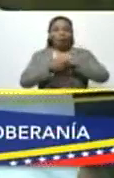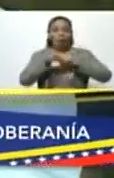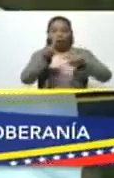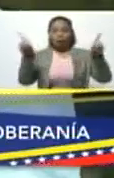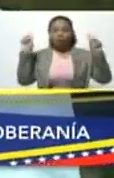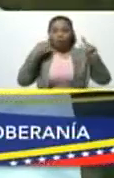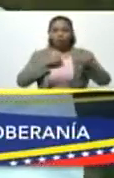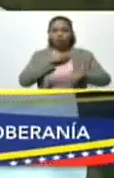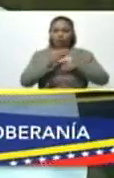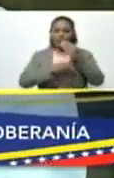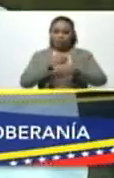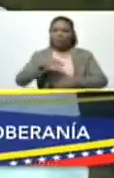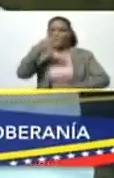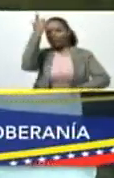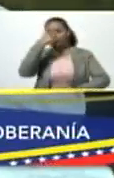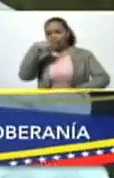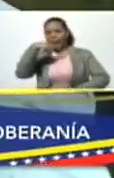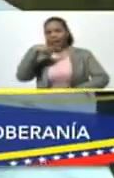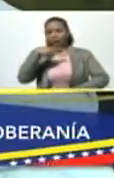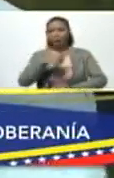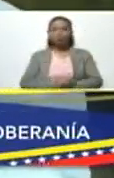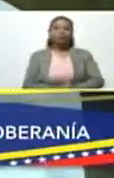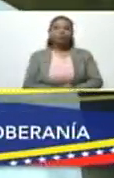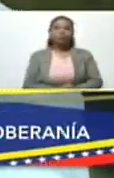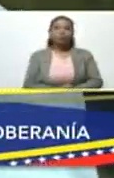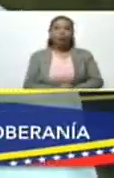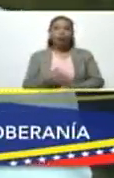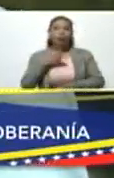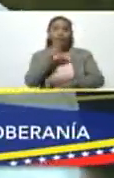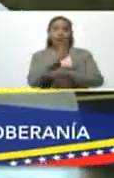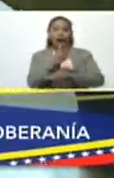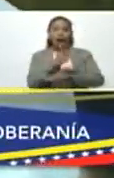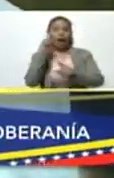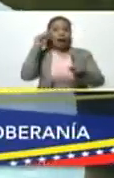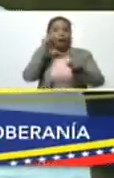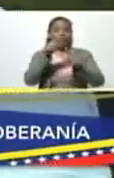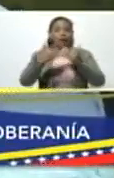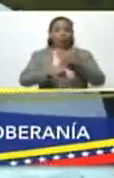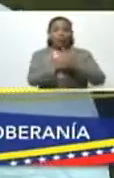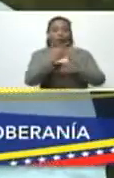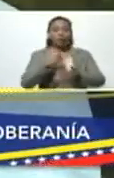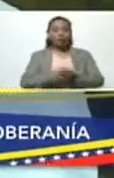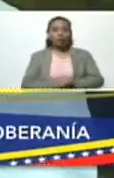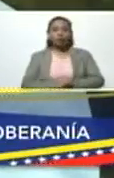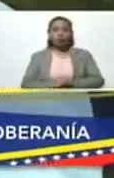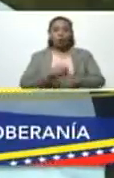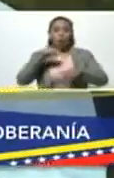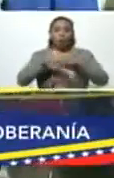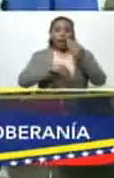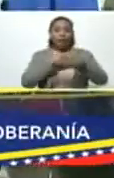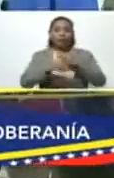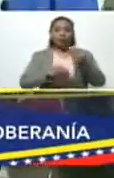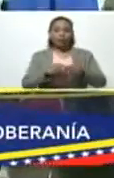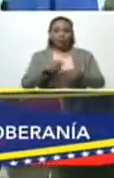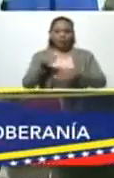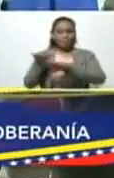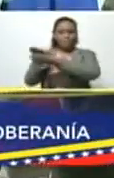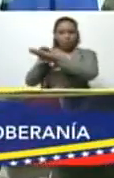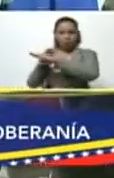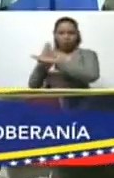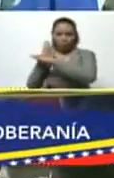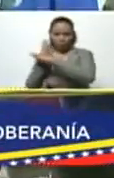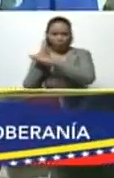hemos tomado muy en serio. Los bioinsumos van hacia adelante. Acabamos ahorita de hacer una... Oye, Castro Soteldo, perdona que te